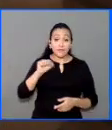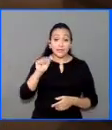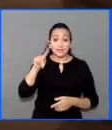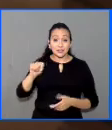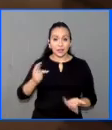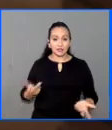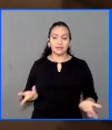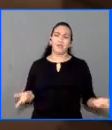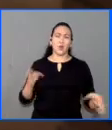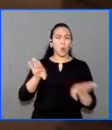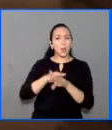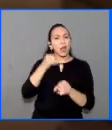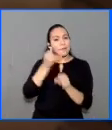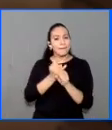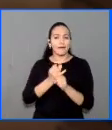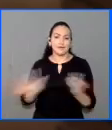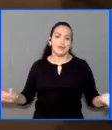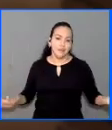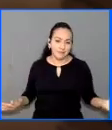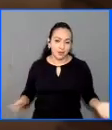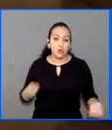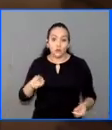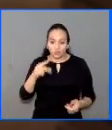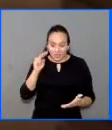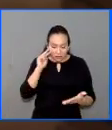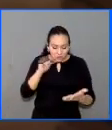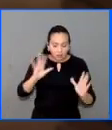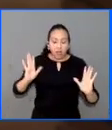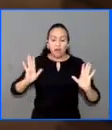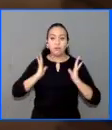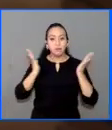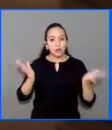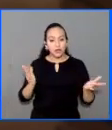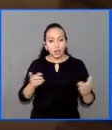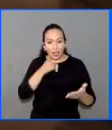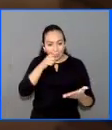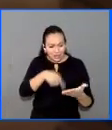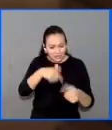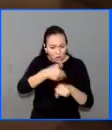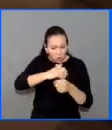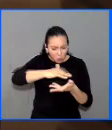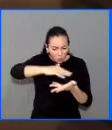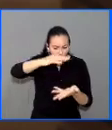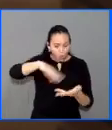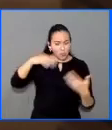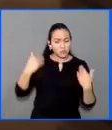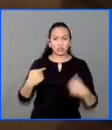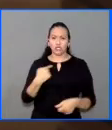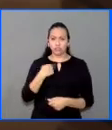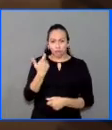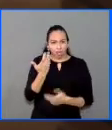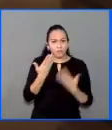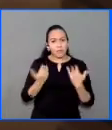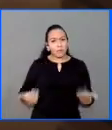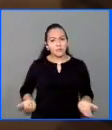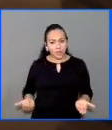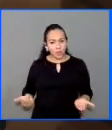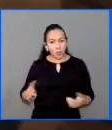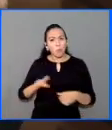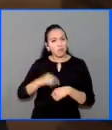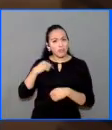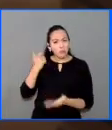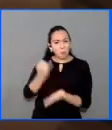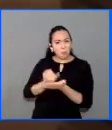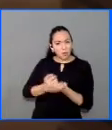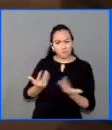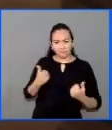¿Saben ustedes el espanto que me dio? Porque además decían que era una cantidad sumamente grande. No solamente me apoyaron con los sueldos caídos,